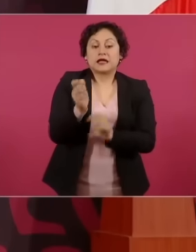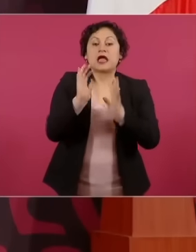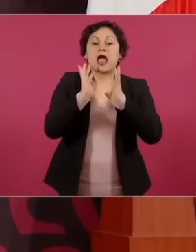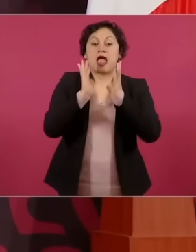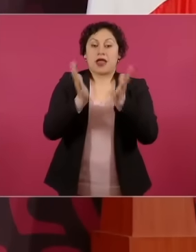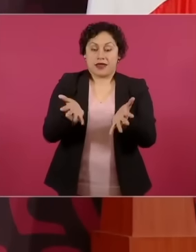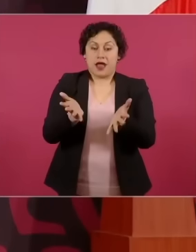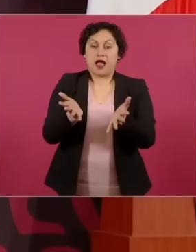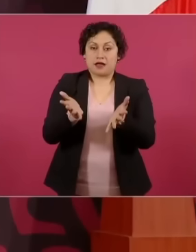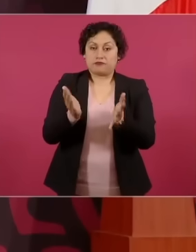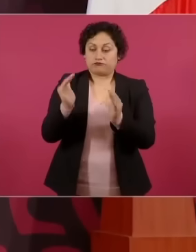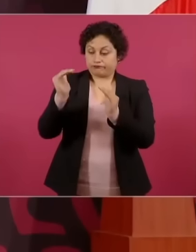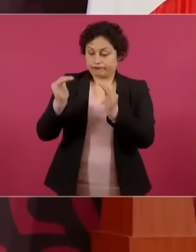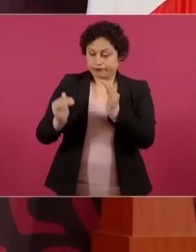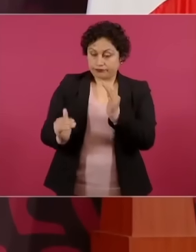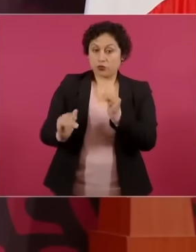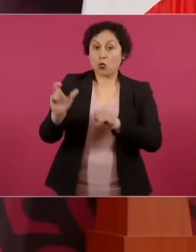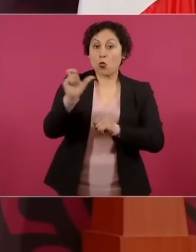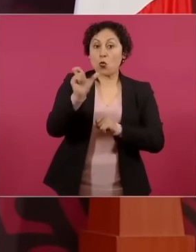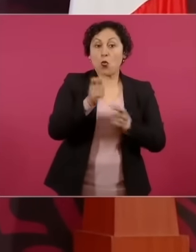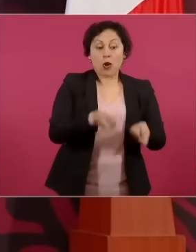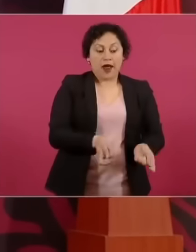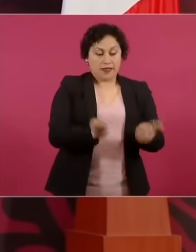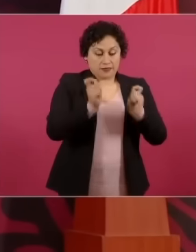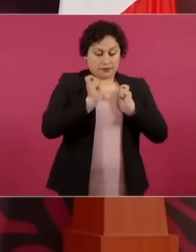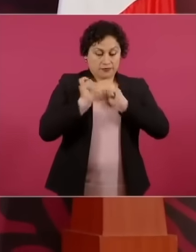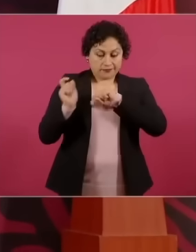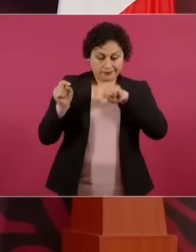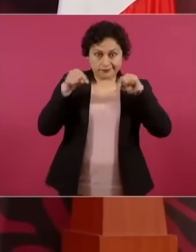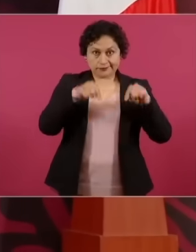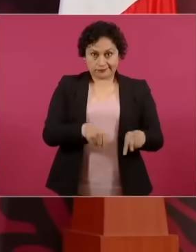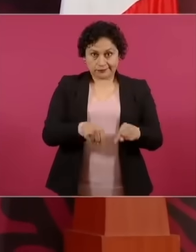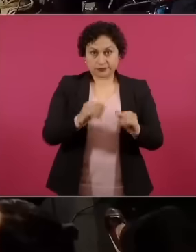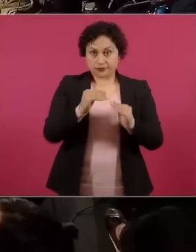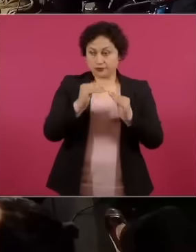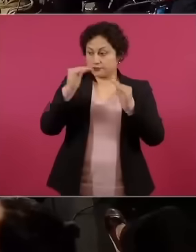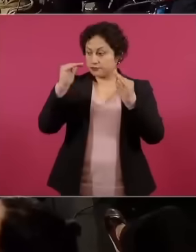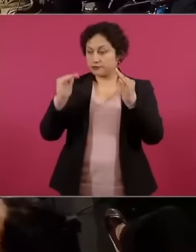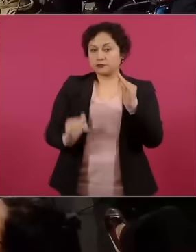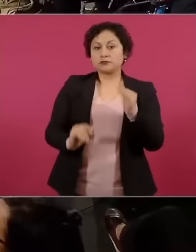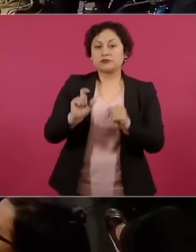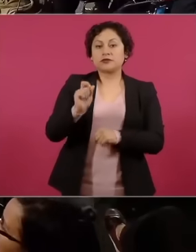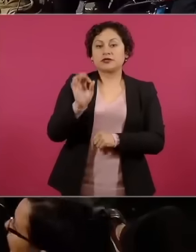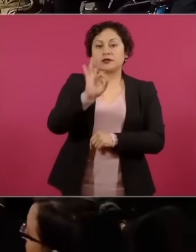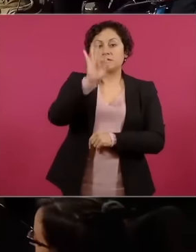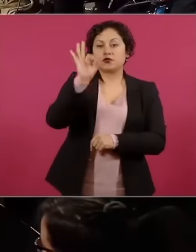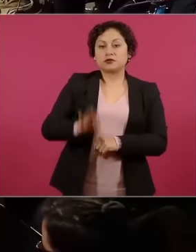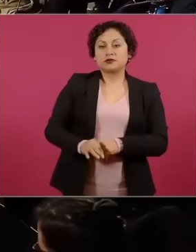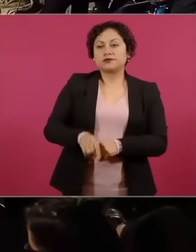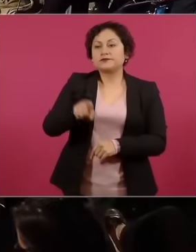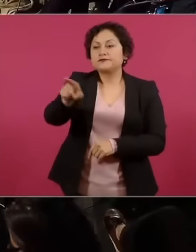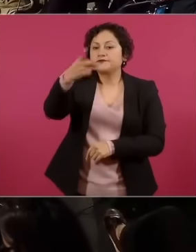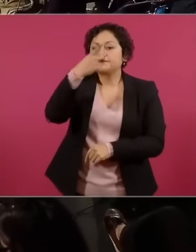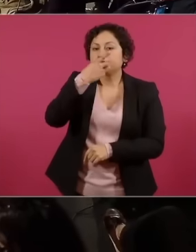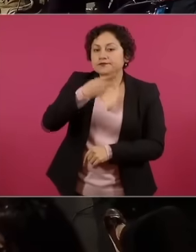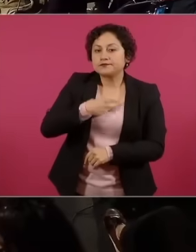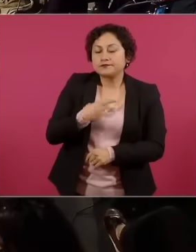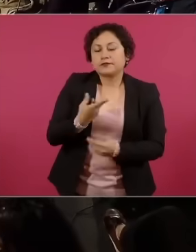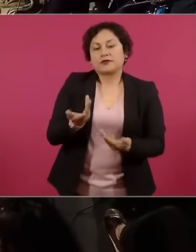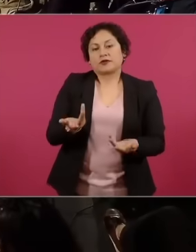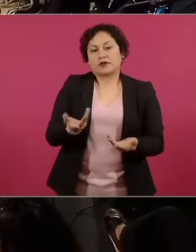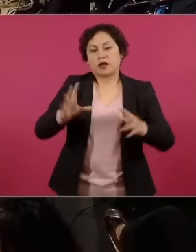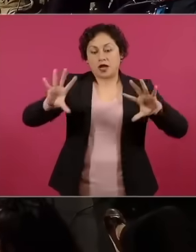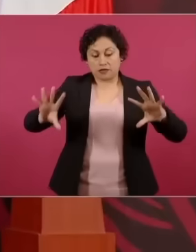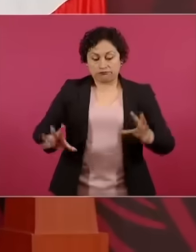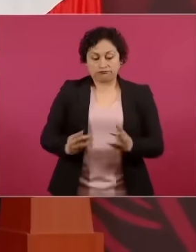cuando llegamos, un 20%. Tú me dices, sí, si acumulas las